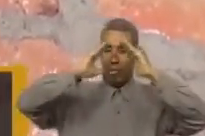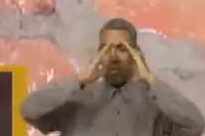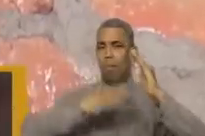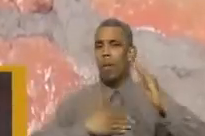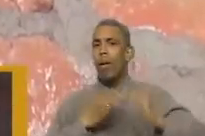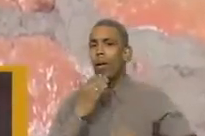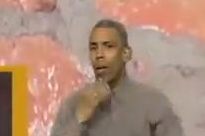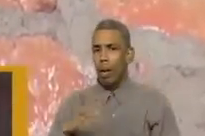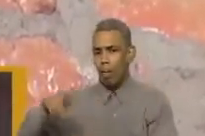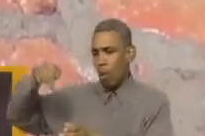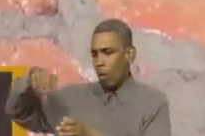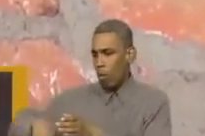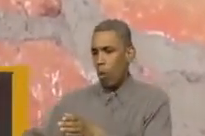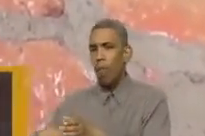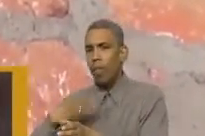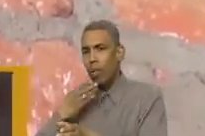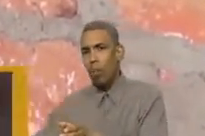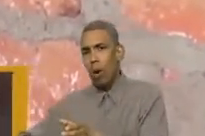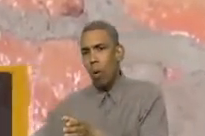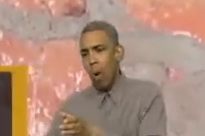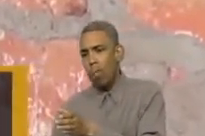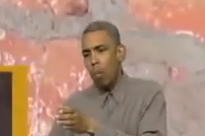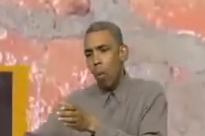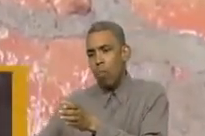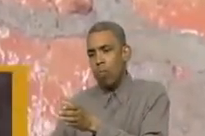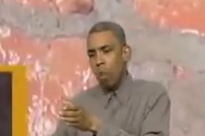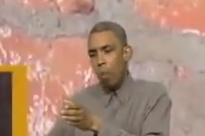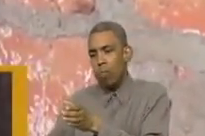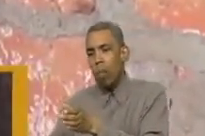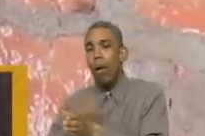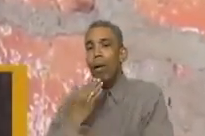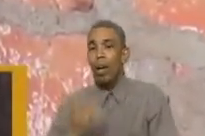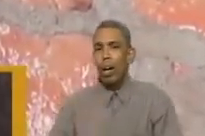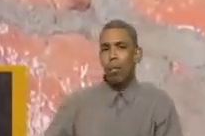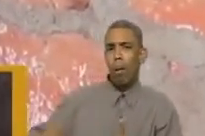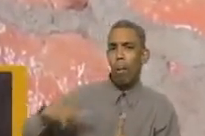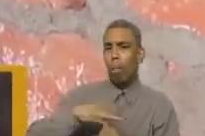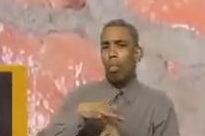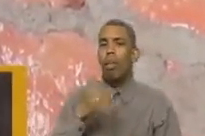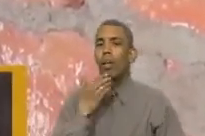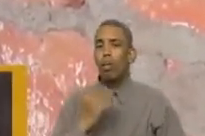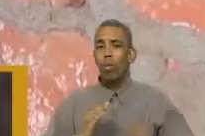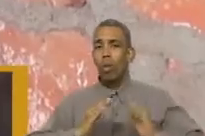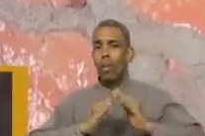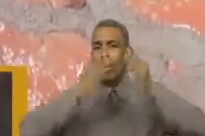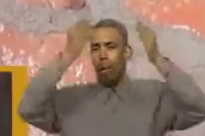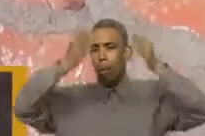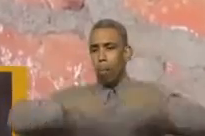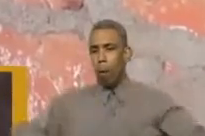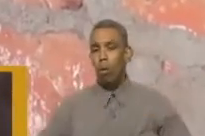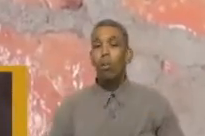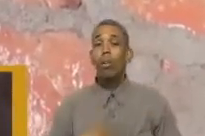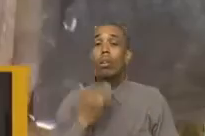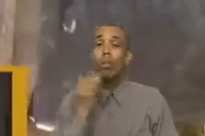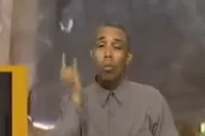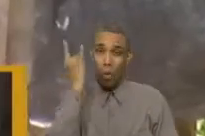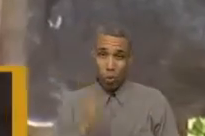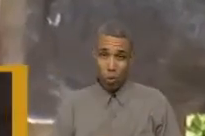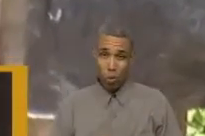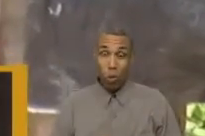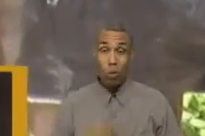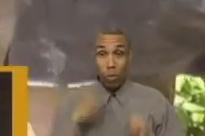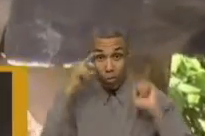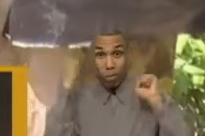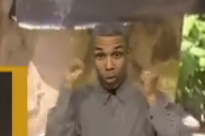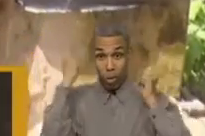eso se puede caer y caiga yo también allá, y entonces qué problema, y va a ser la tragedia, no lo permita mi Dios, sí. Cada